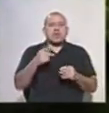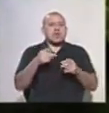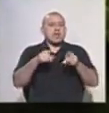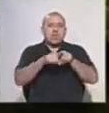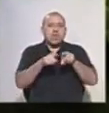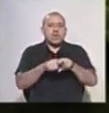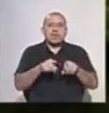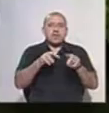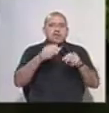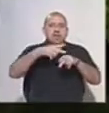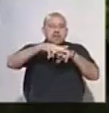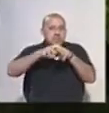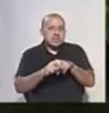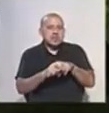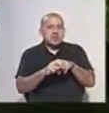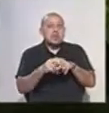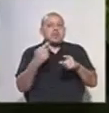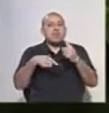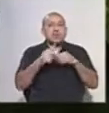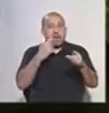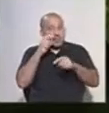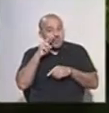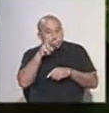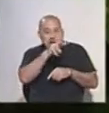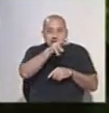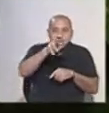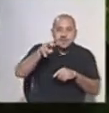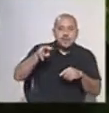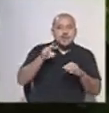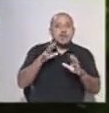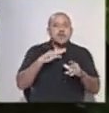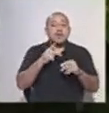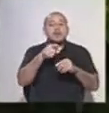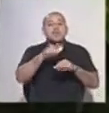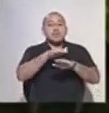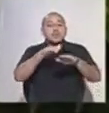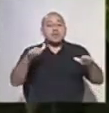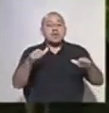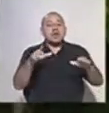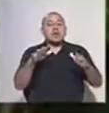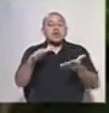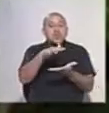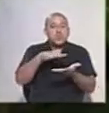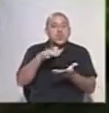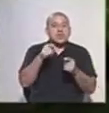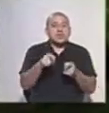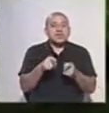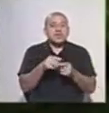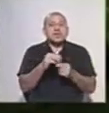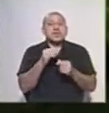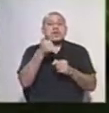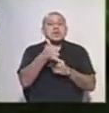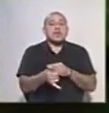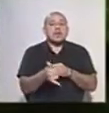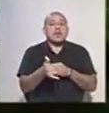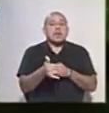la platea, pero a la hora de disfrutar el espectáculo, de ver lo que sucede arriba del escenario, es uno de los escenarios que maneja